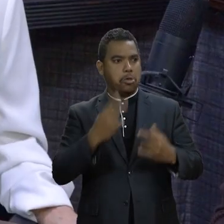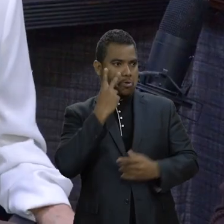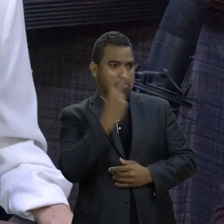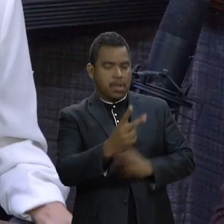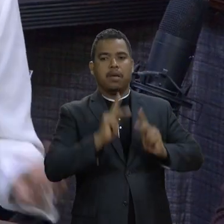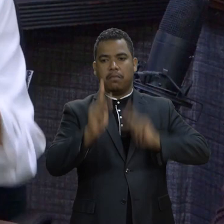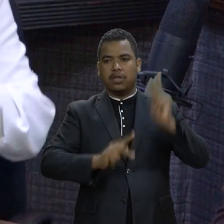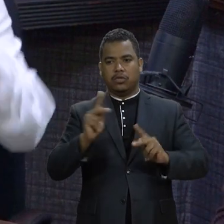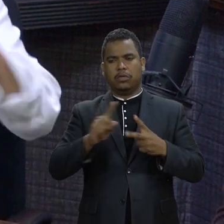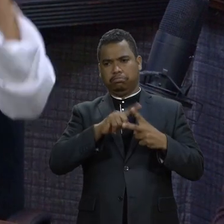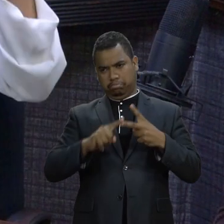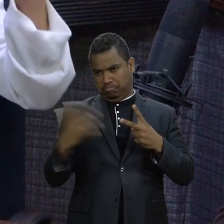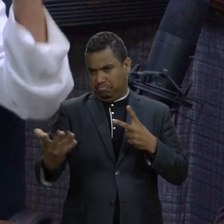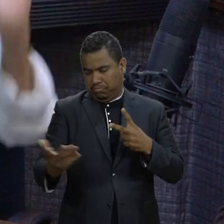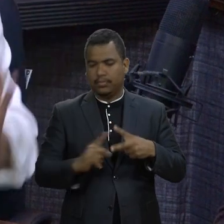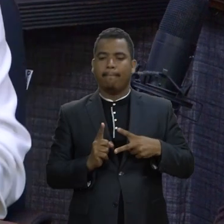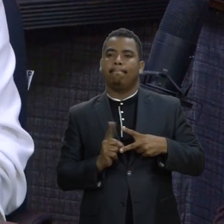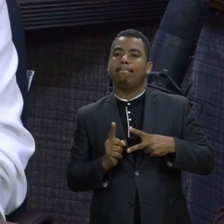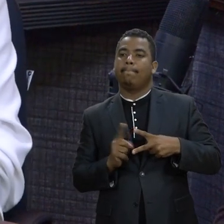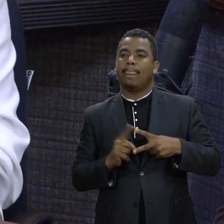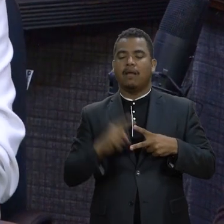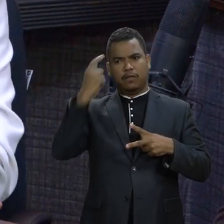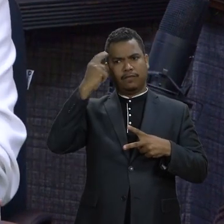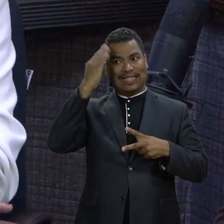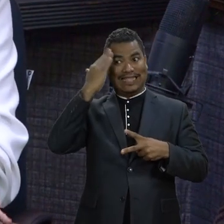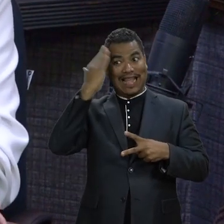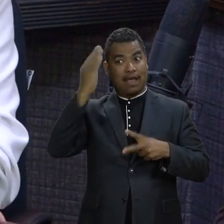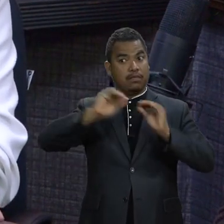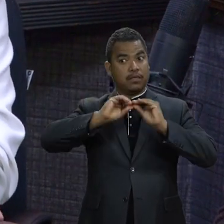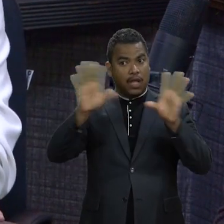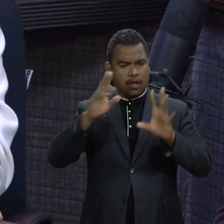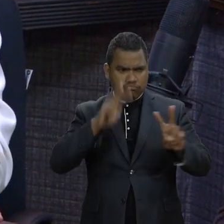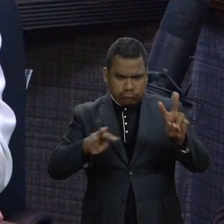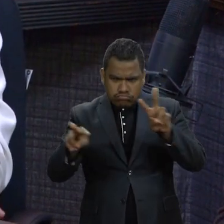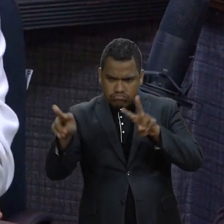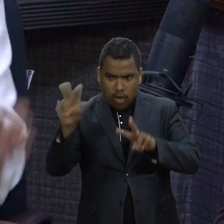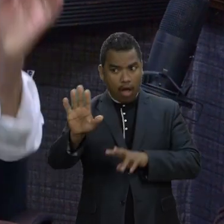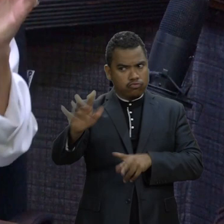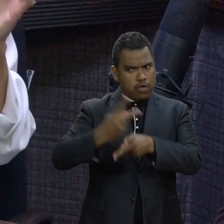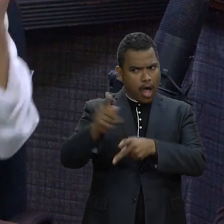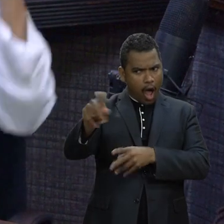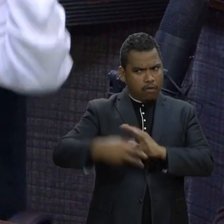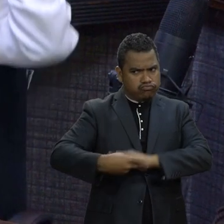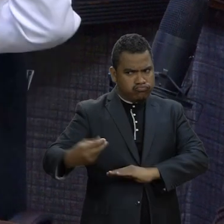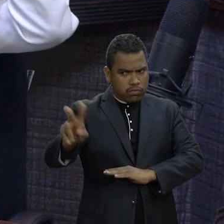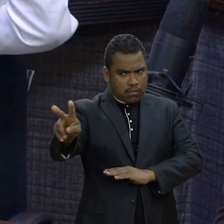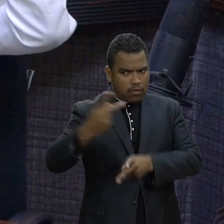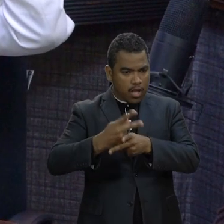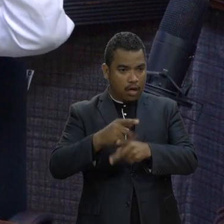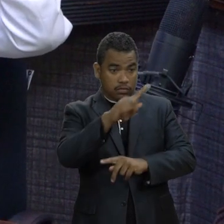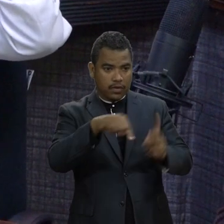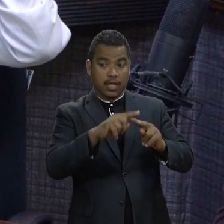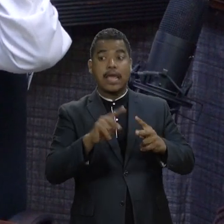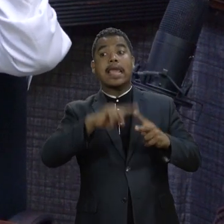ya la gente, mira, y te voy a decir algo, la gente piensa que si tú haces un caso de corrupción, tú vas a tener mucho índice